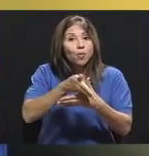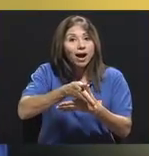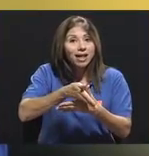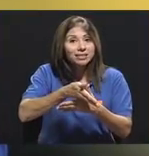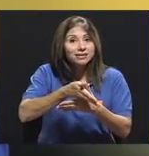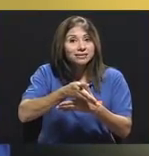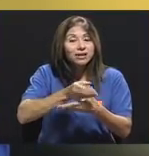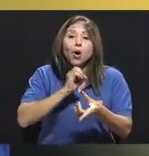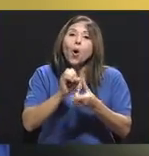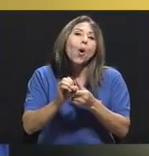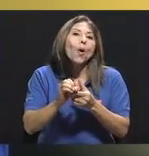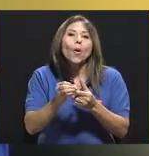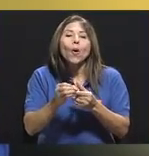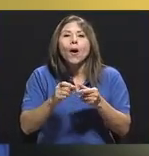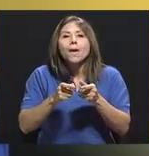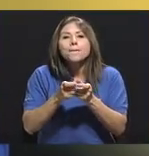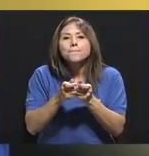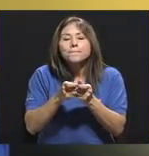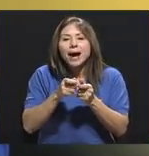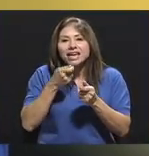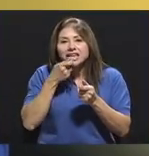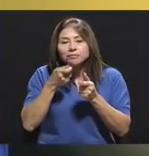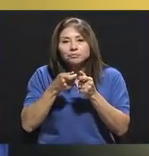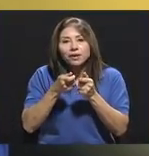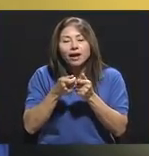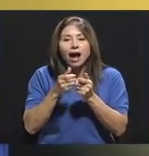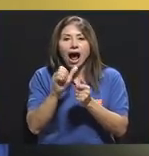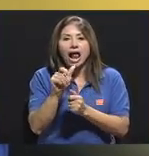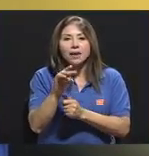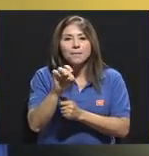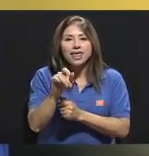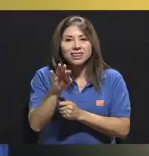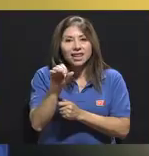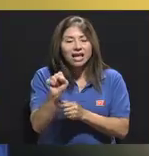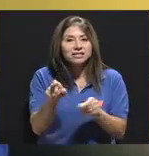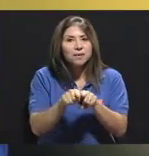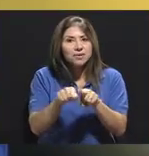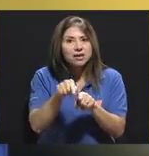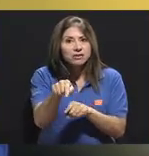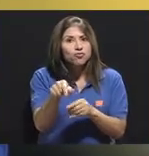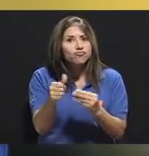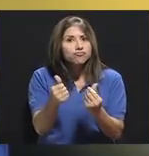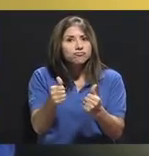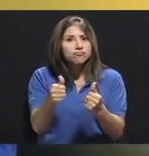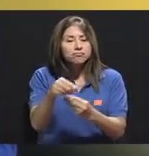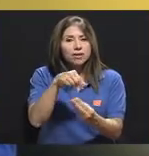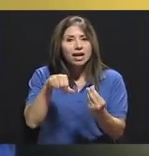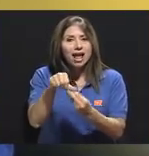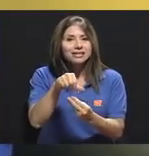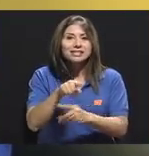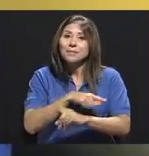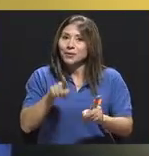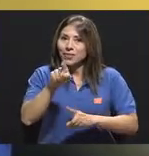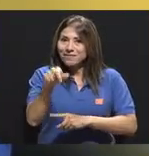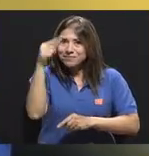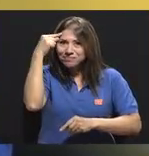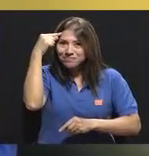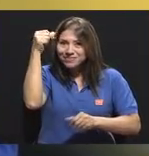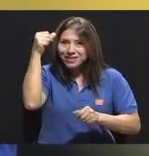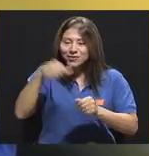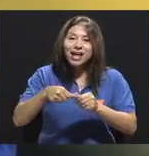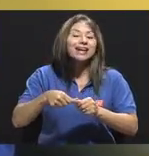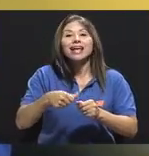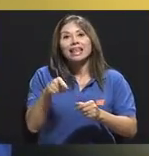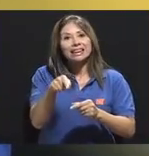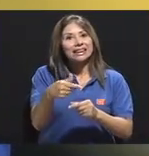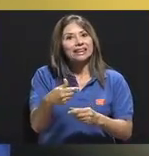semillas Manía almendras sin embargo no hay que dejar de de pensar en que son grasas y que tienen mucha energía o sea que a pesar